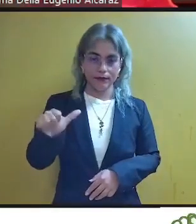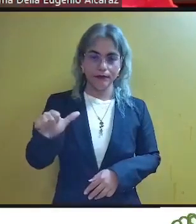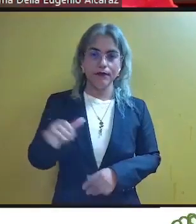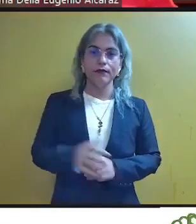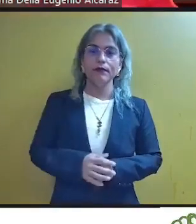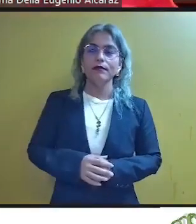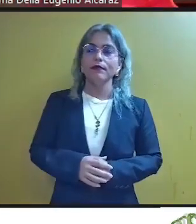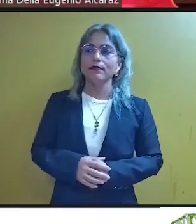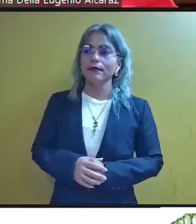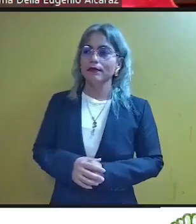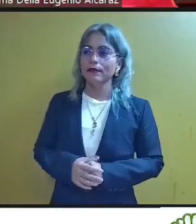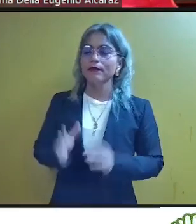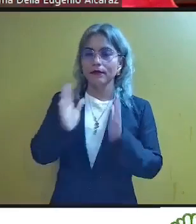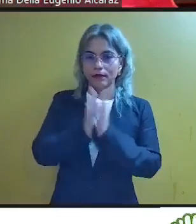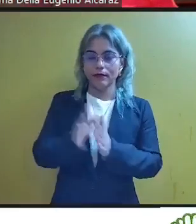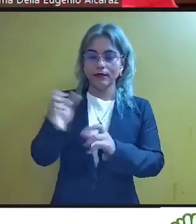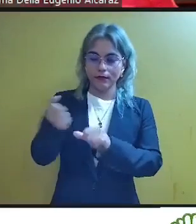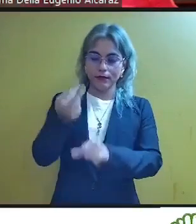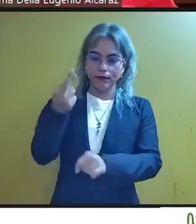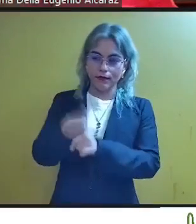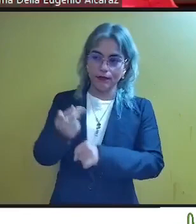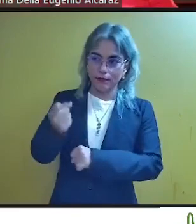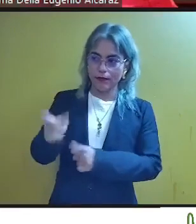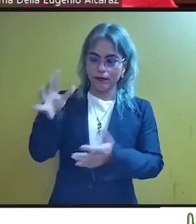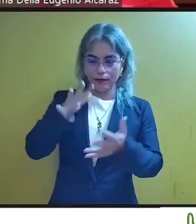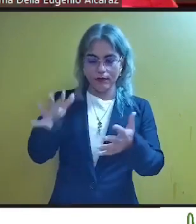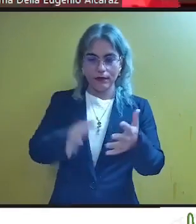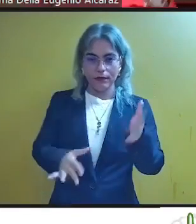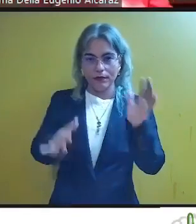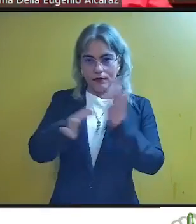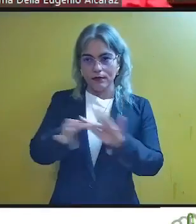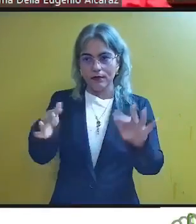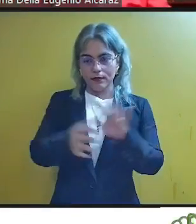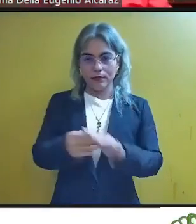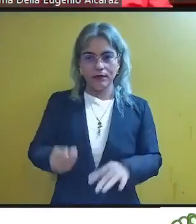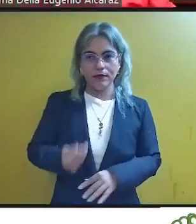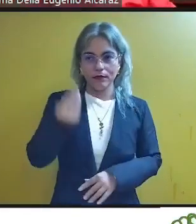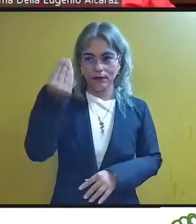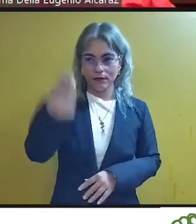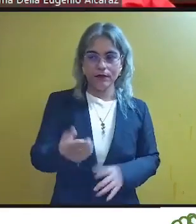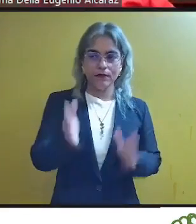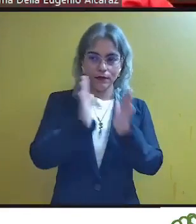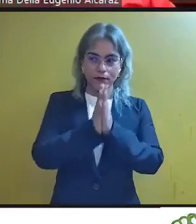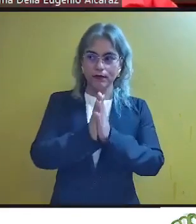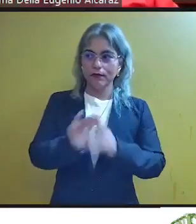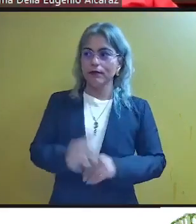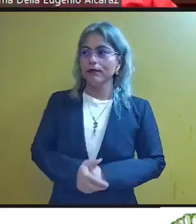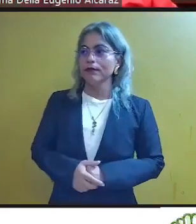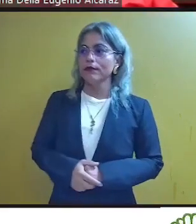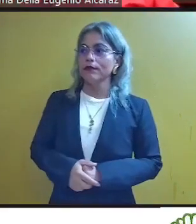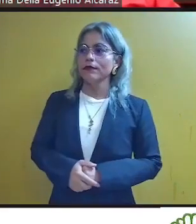lo tanto, le solicito, secretario, nos apoye con la cuenta y los resolutivos del mismo.